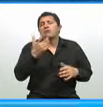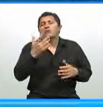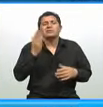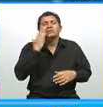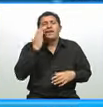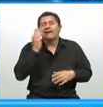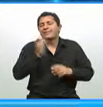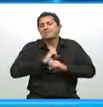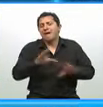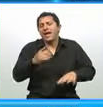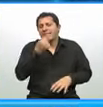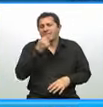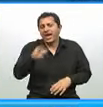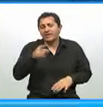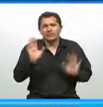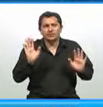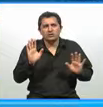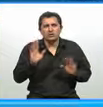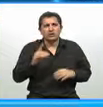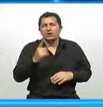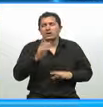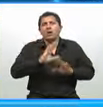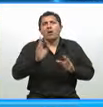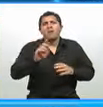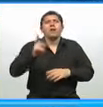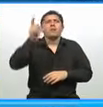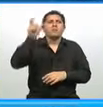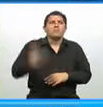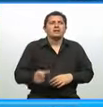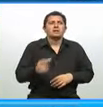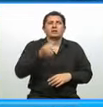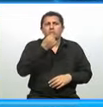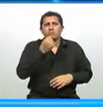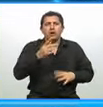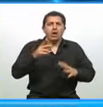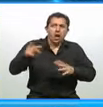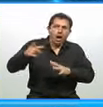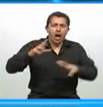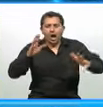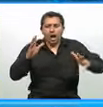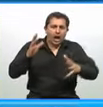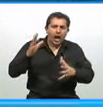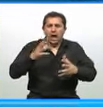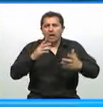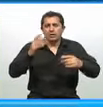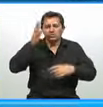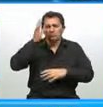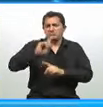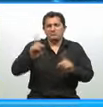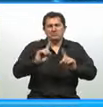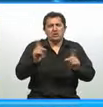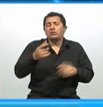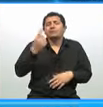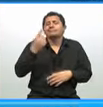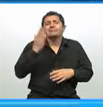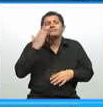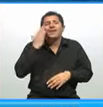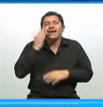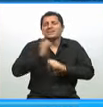Sí, de Álvarez. Creo que tiene que ver con una mala tarde y nada más. No veo ningún fantasma, no veo nada extraño. Creo que San